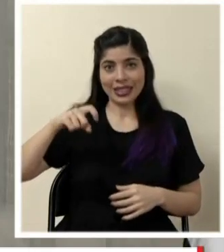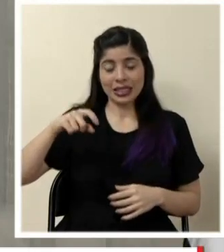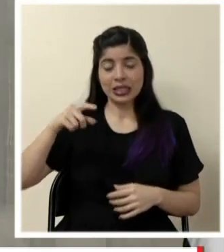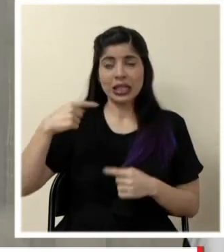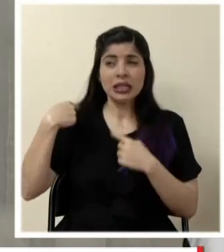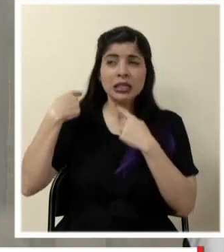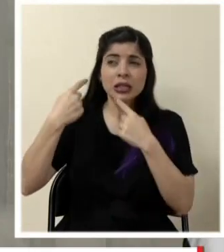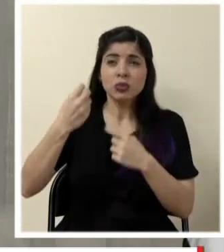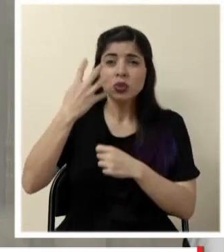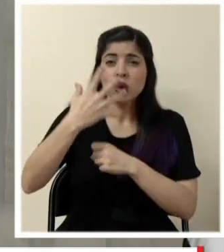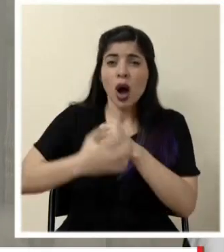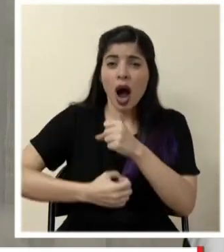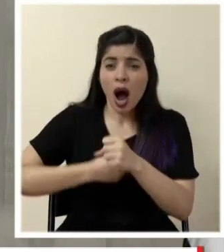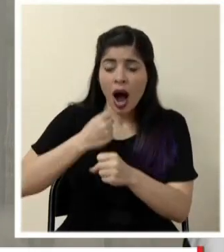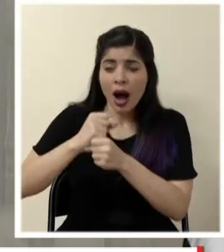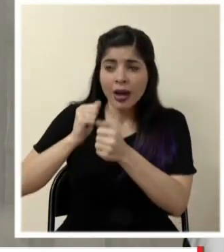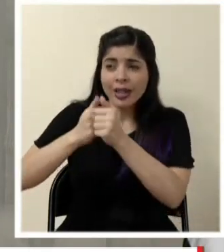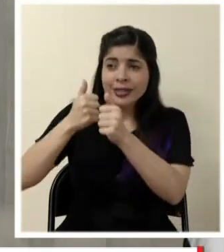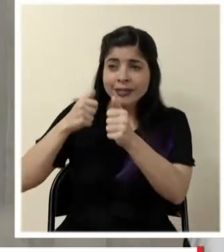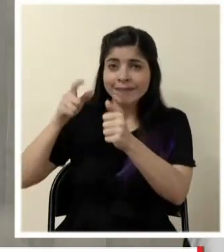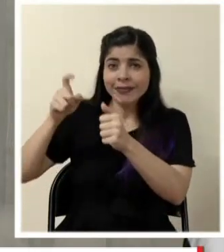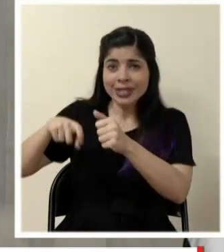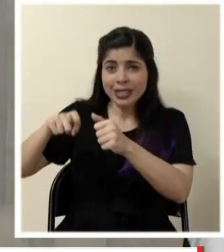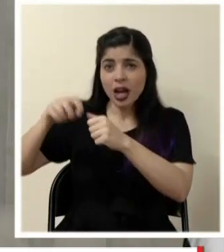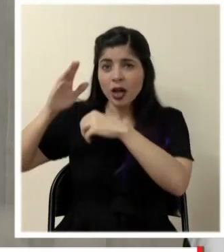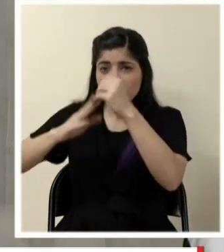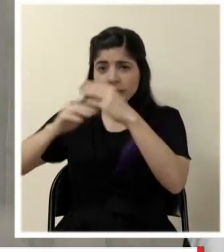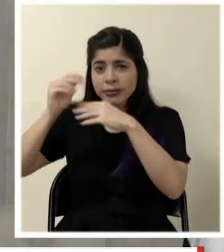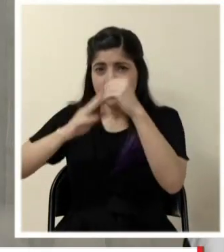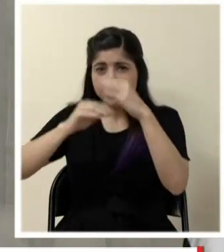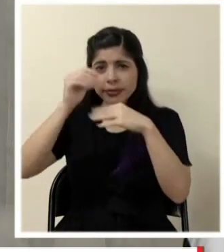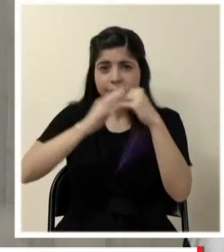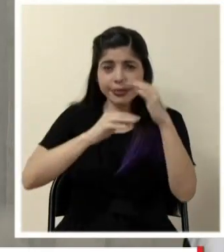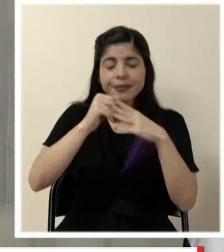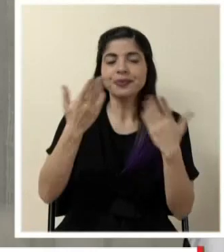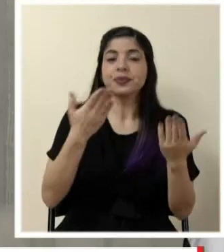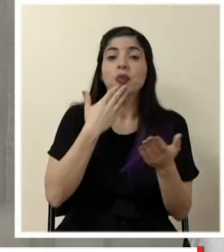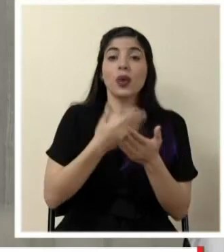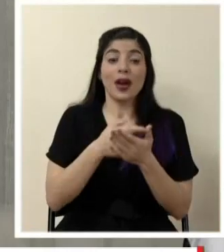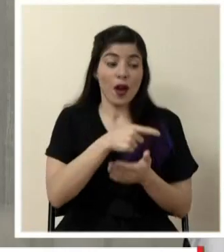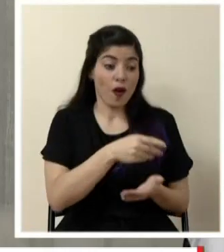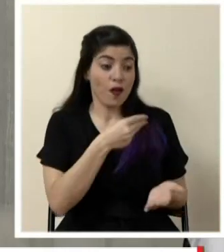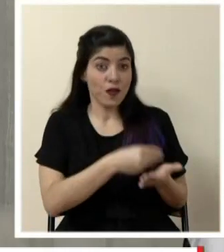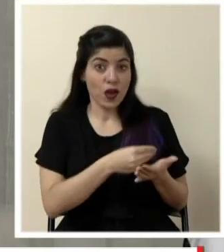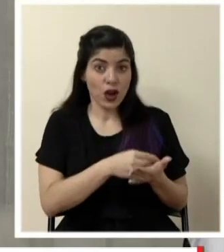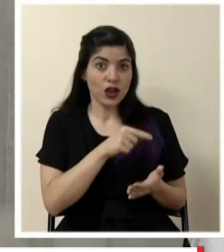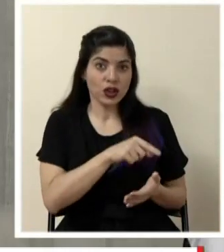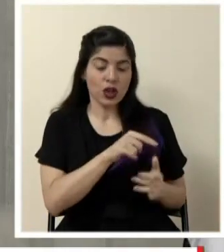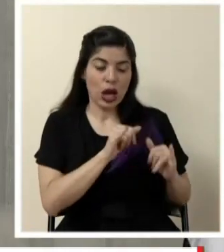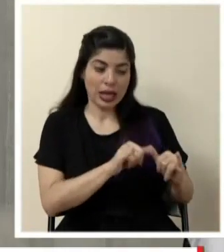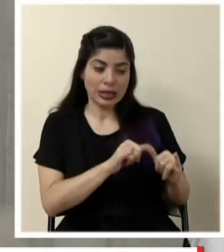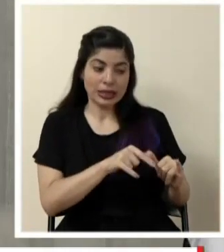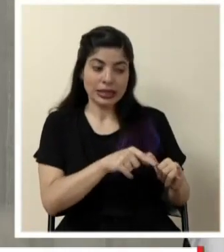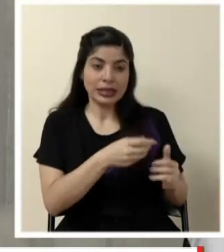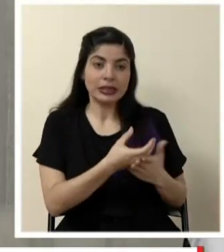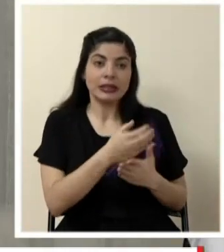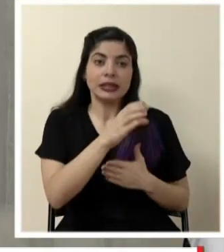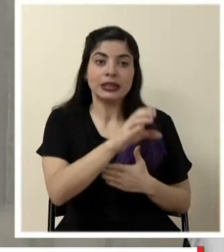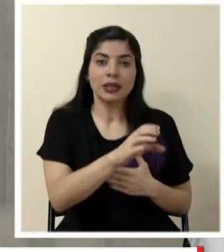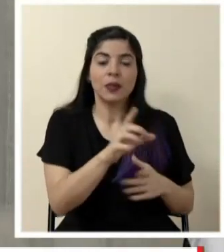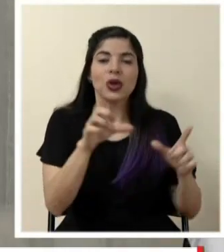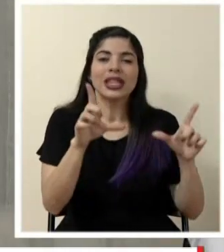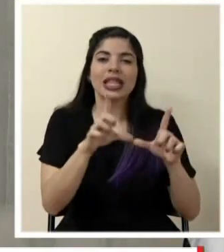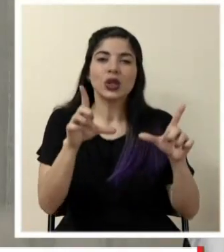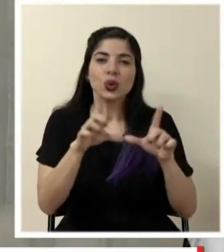rezago por muchos años en ese tipo de inversión. Y bueno, esos fondos están ahí, están invertidos en